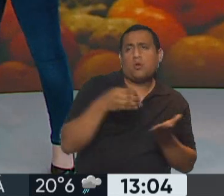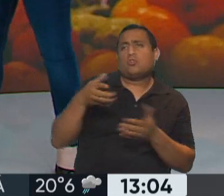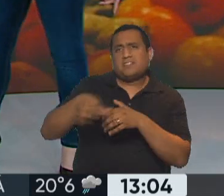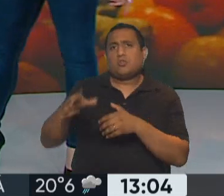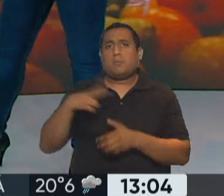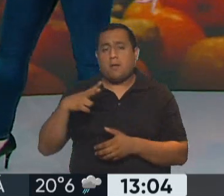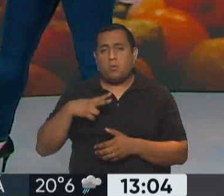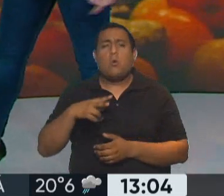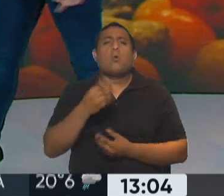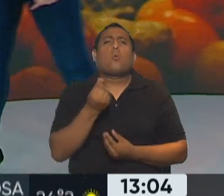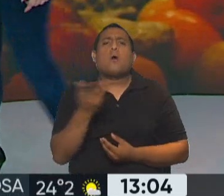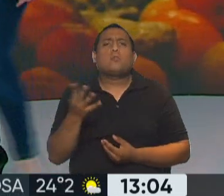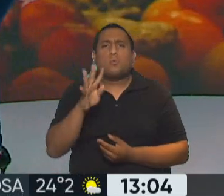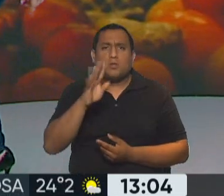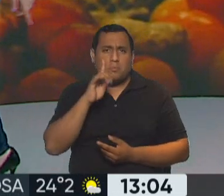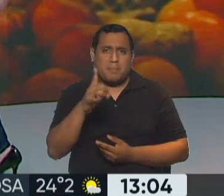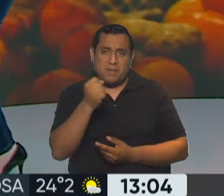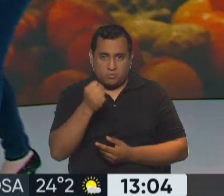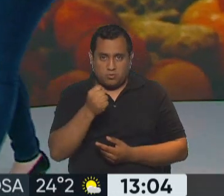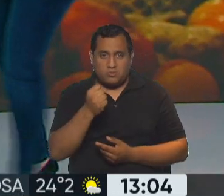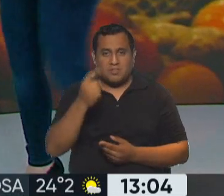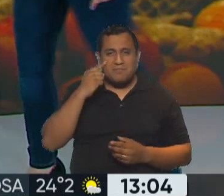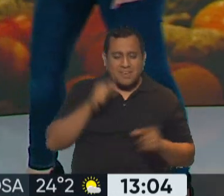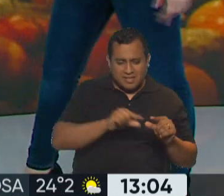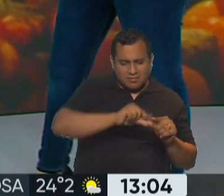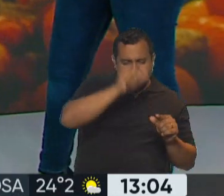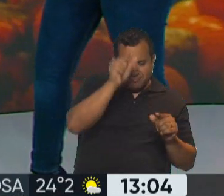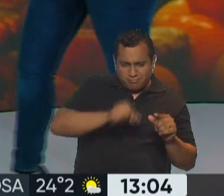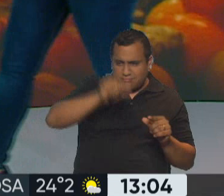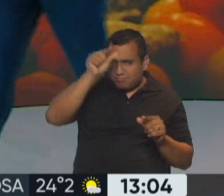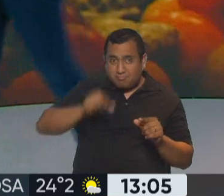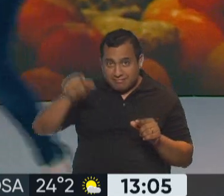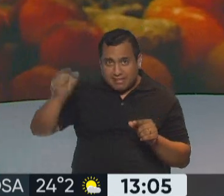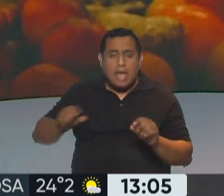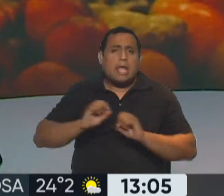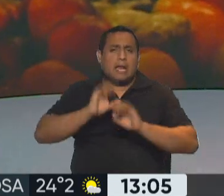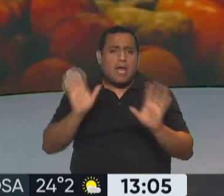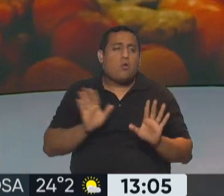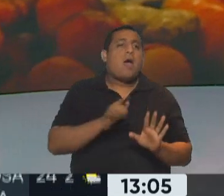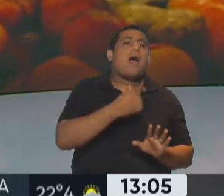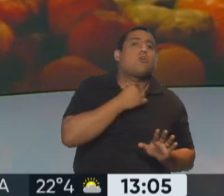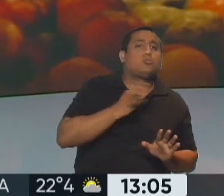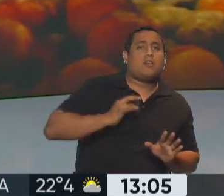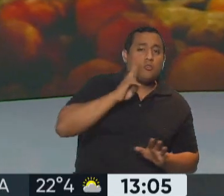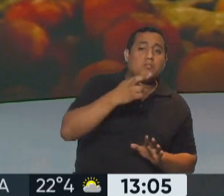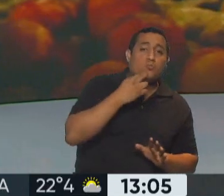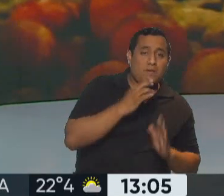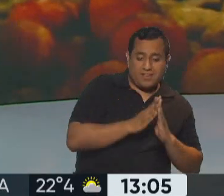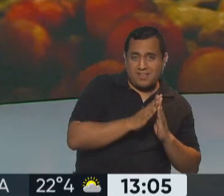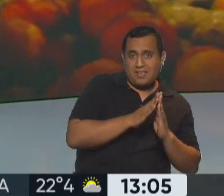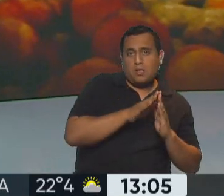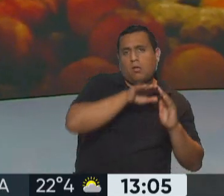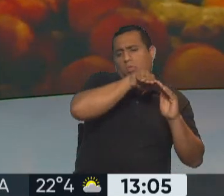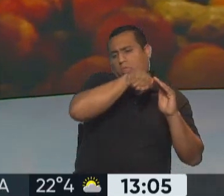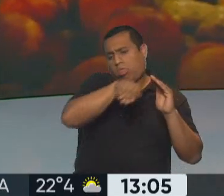4.000 pesos fueron en ese momento. Y si ustedes ven este gráfico, es muy claro, va desde agosto del 19, acá veníamos perdiendo